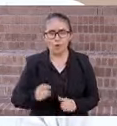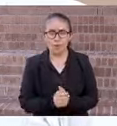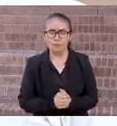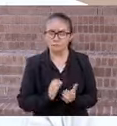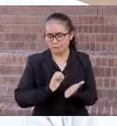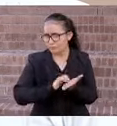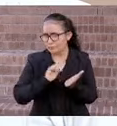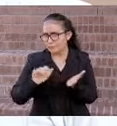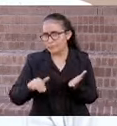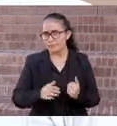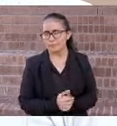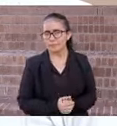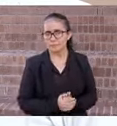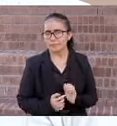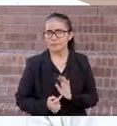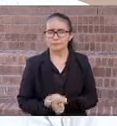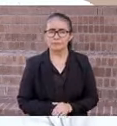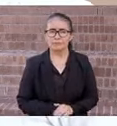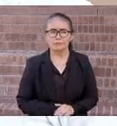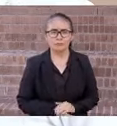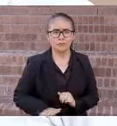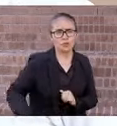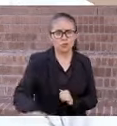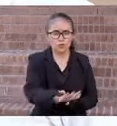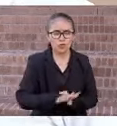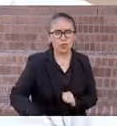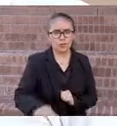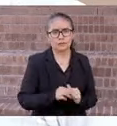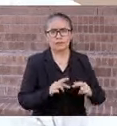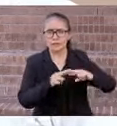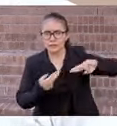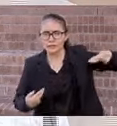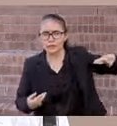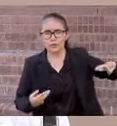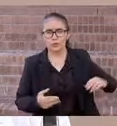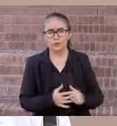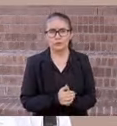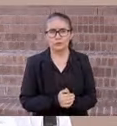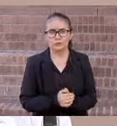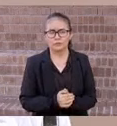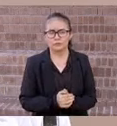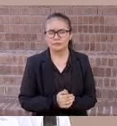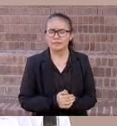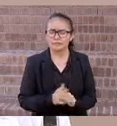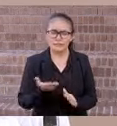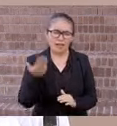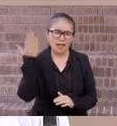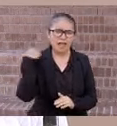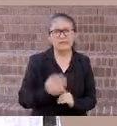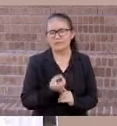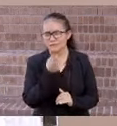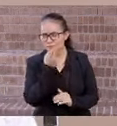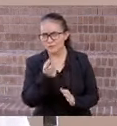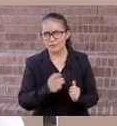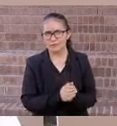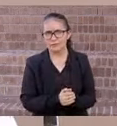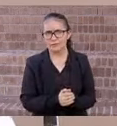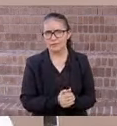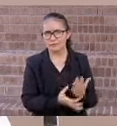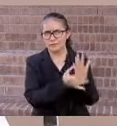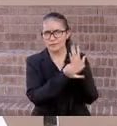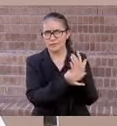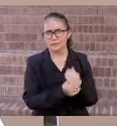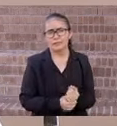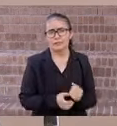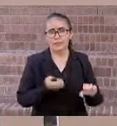el ejemplo toda esta región como se ha dicho del estado